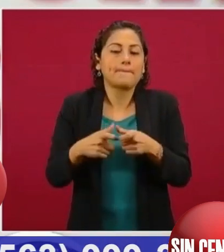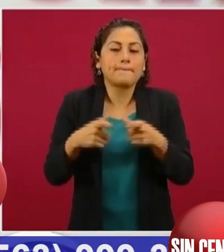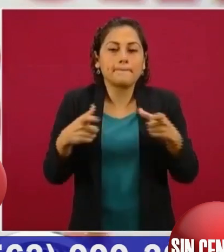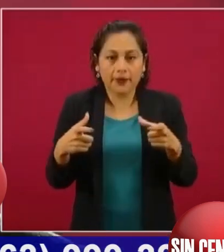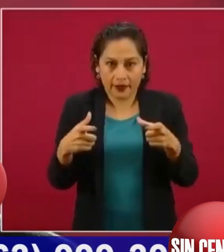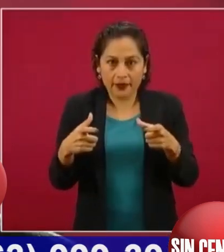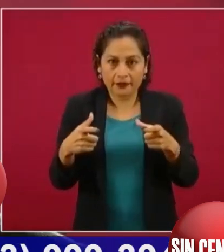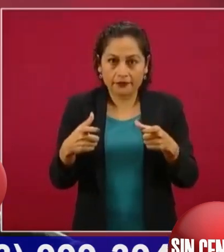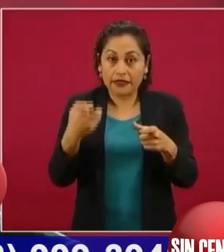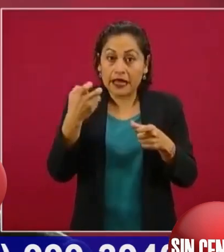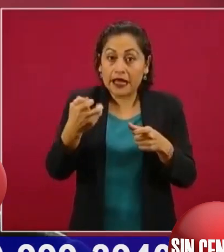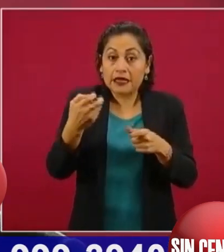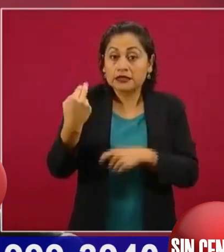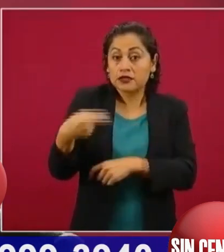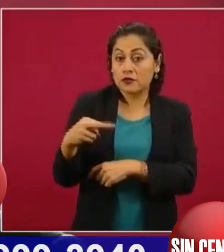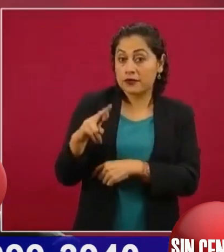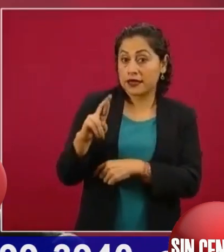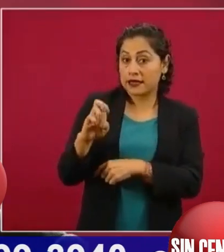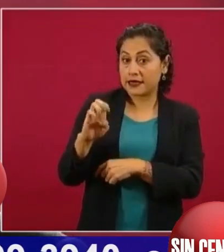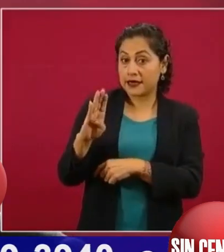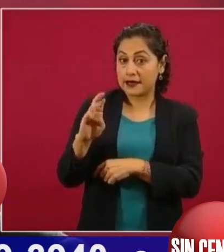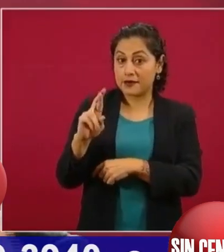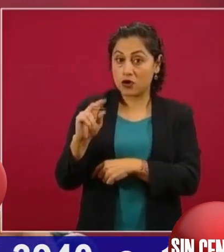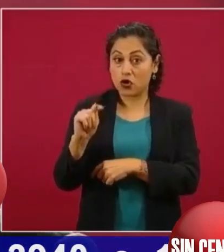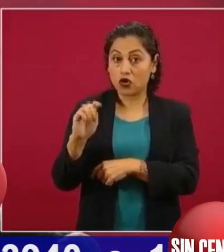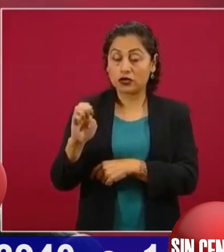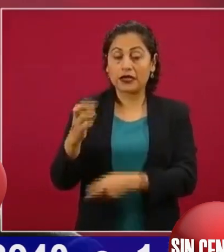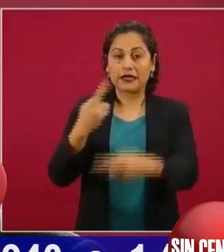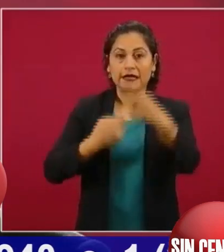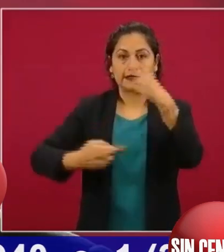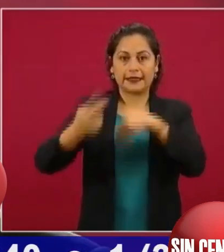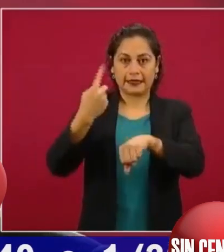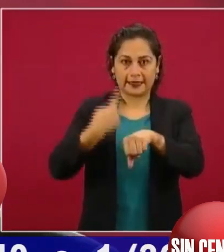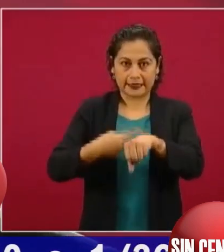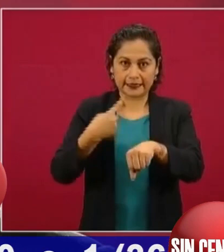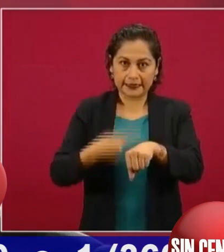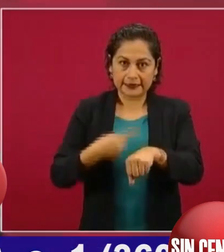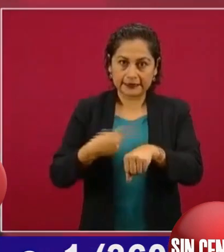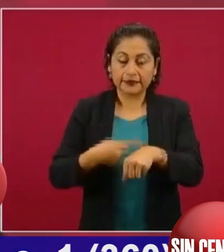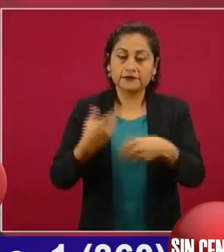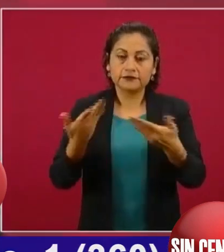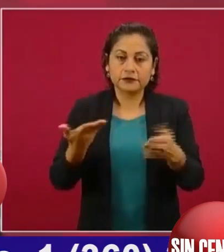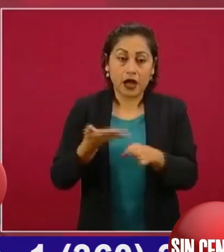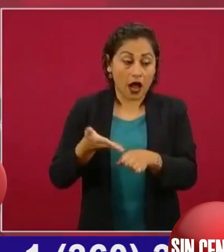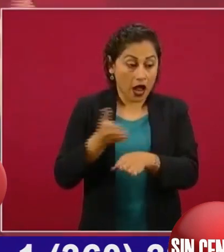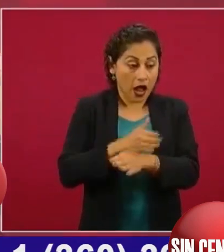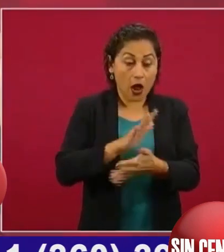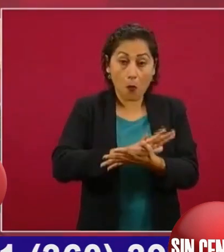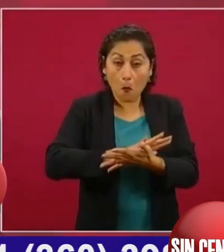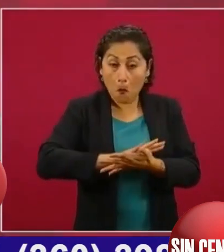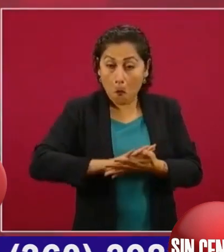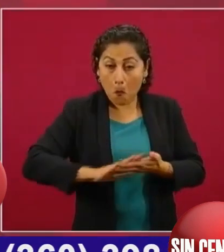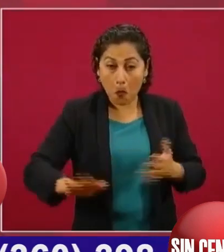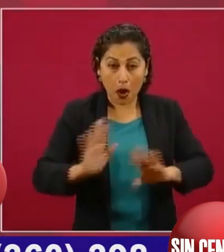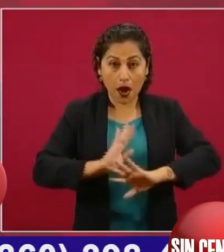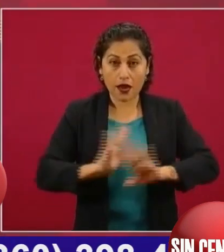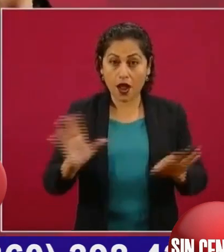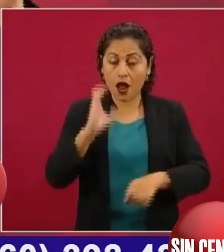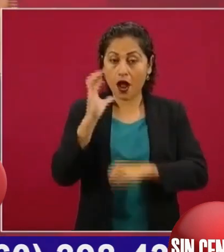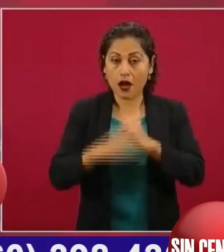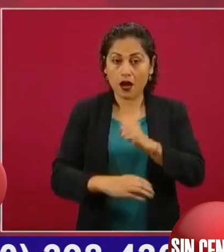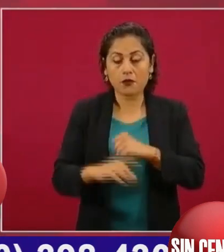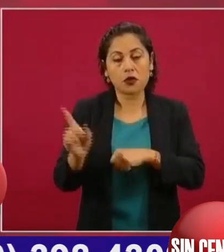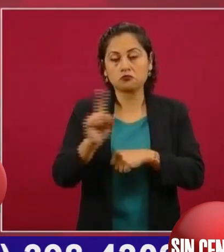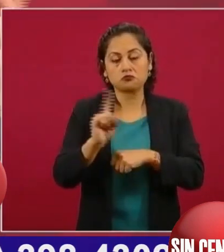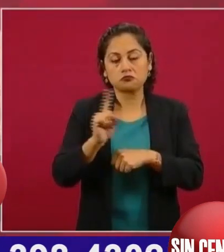se le considera un repunte o un rebrote. No hace falta tener una completa eliminación de la epidemia para hablar de rebrote, simplemente